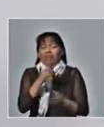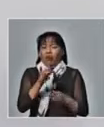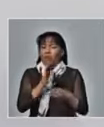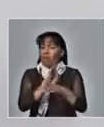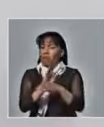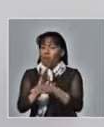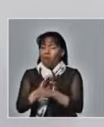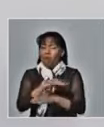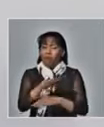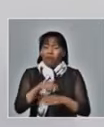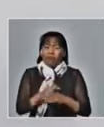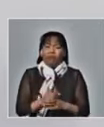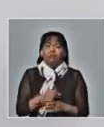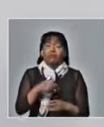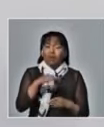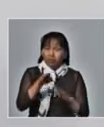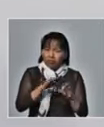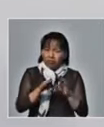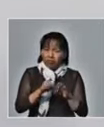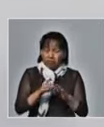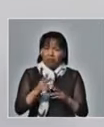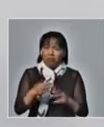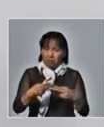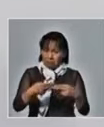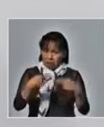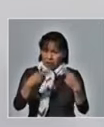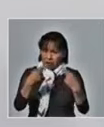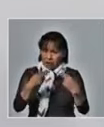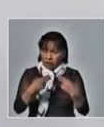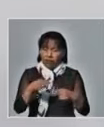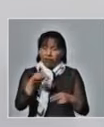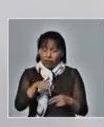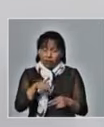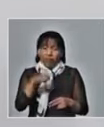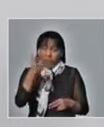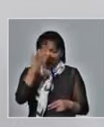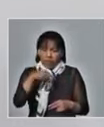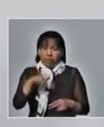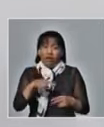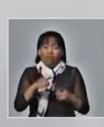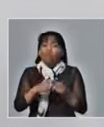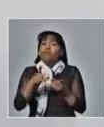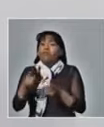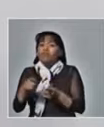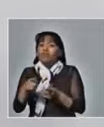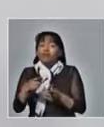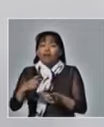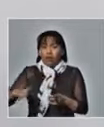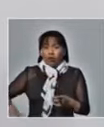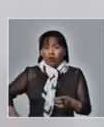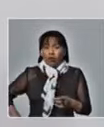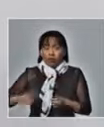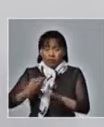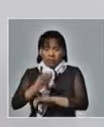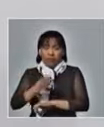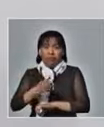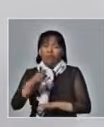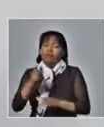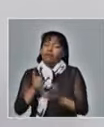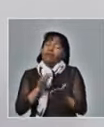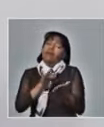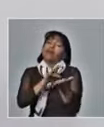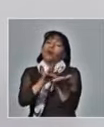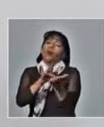en el caso de los emprendedores, si tú sabes qué negocio quieres poner y tienes dónde ponerlo, el gobierno del estado con Michelle Chaín te pone el equipamiento. Y